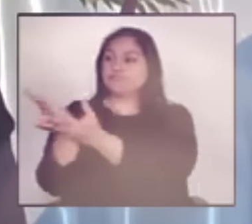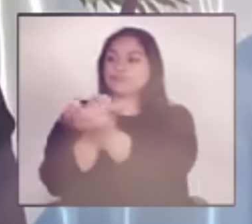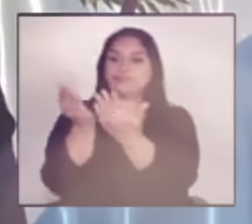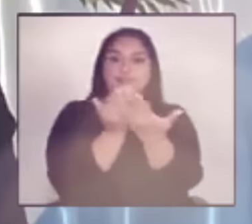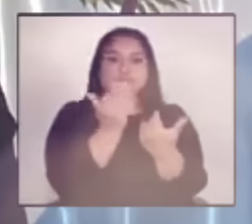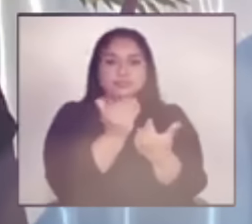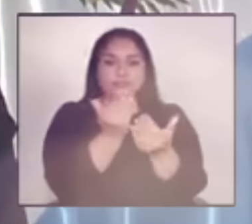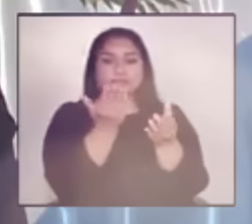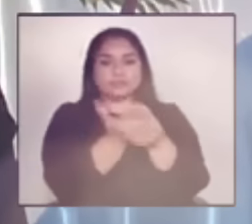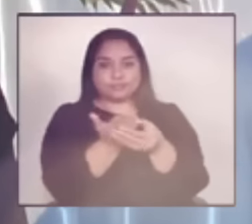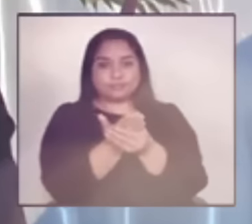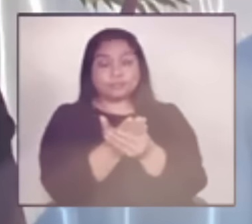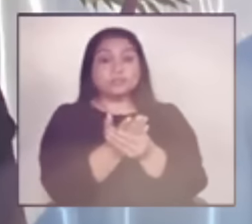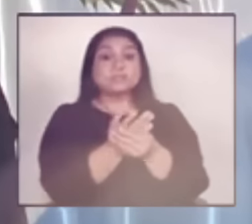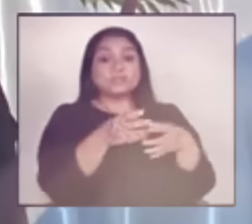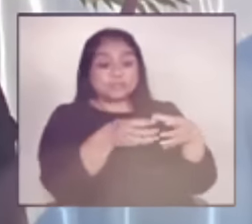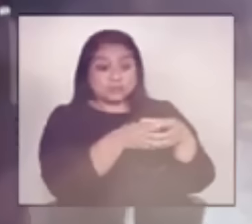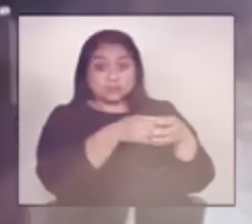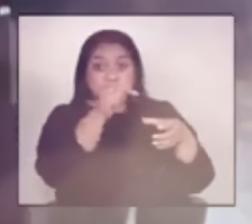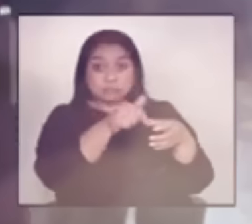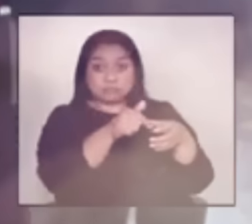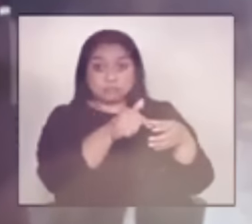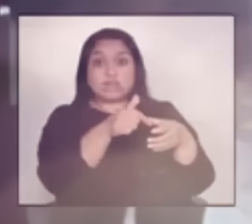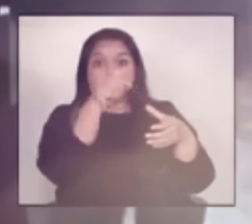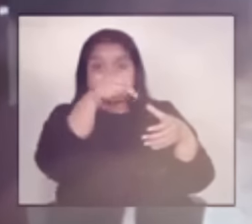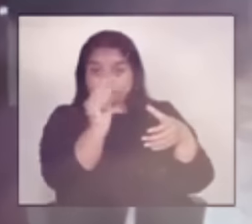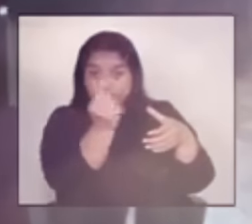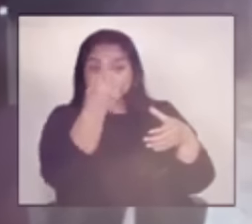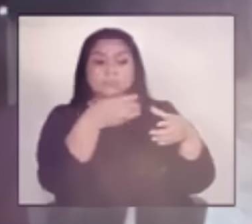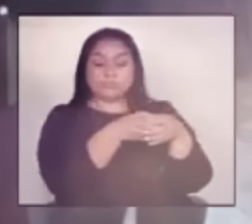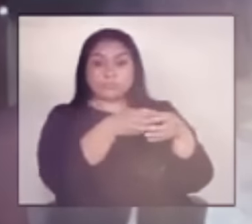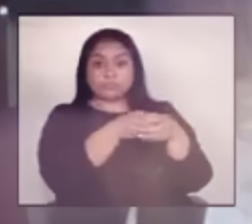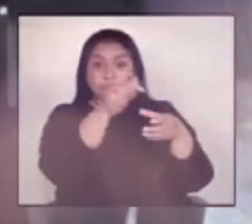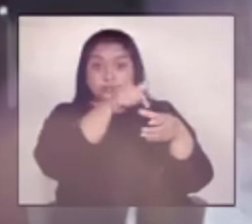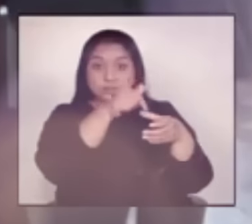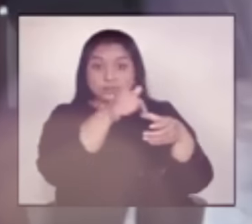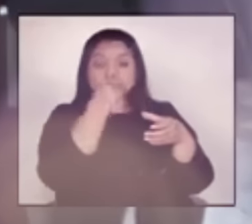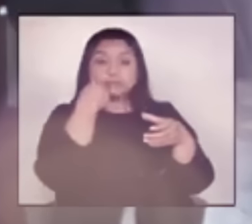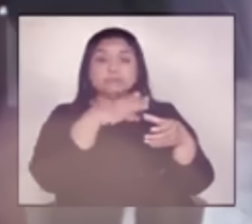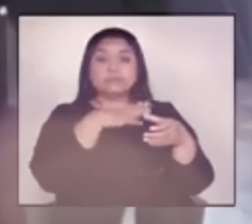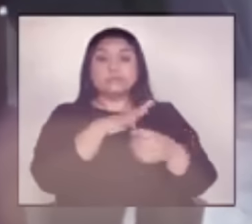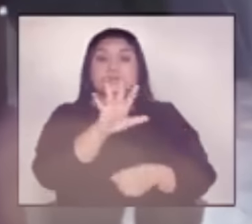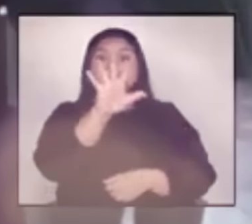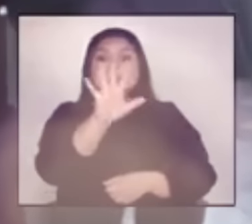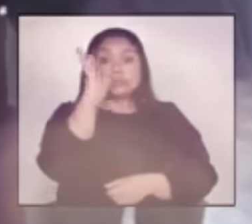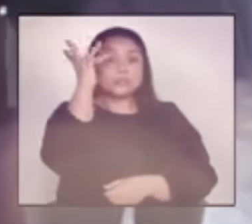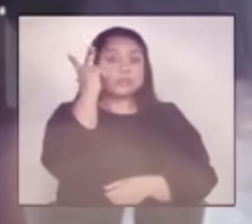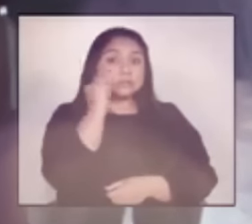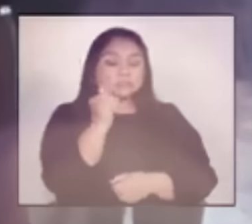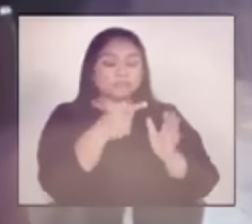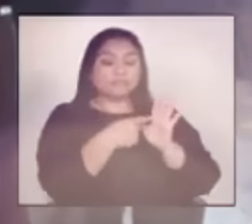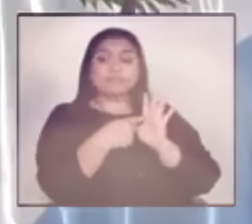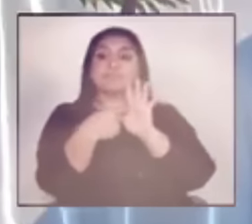Los ciudadanos van a tener, una vez que se conforme esta comisión, van a tener 5 días para presentar las